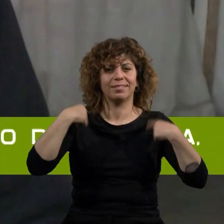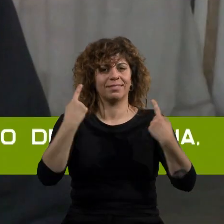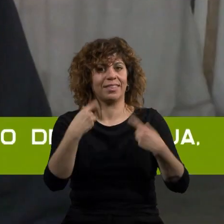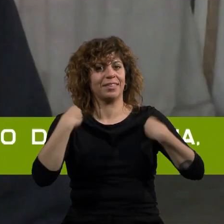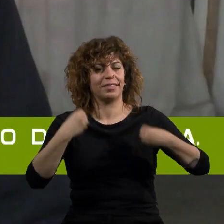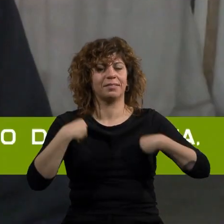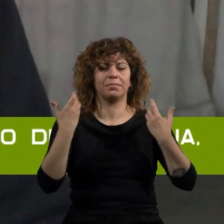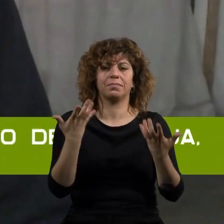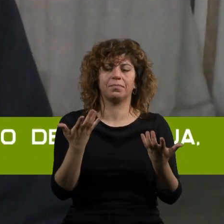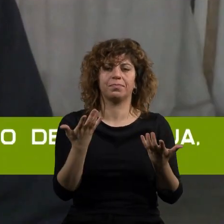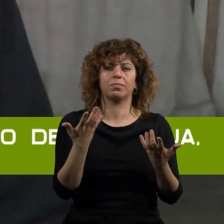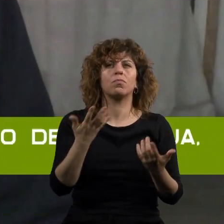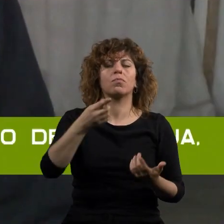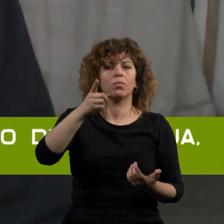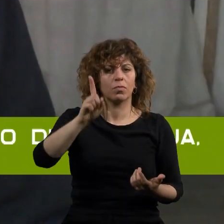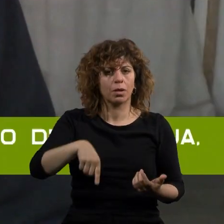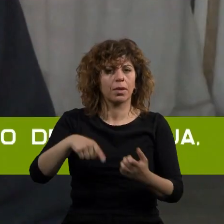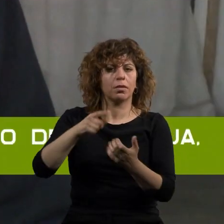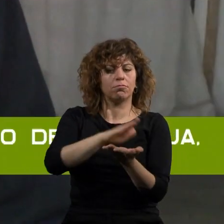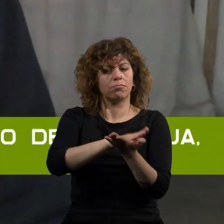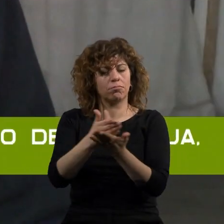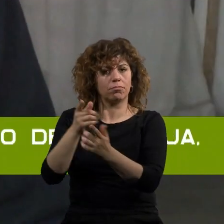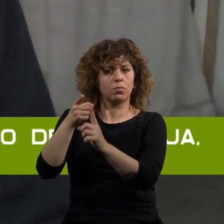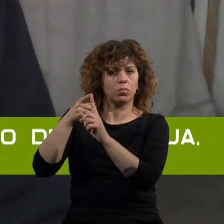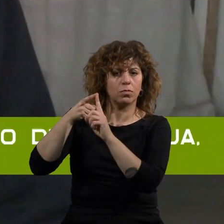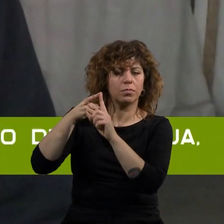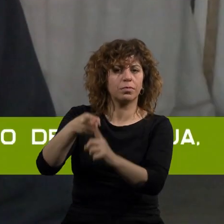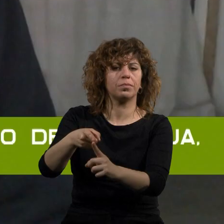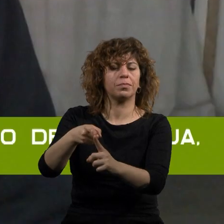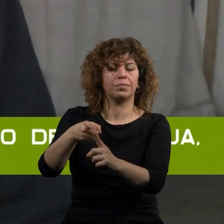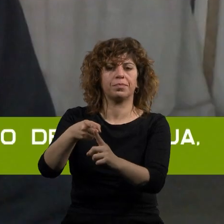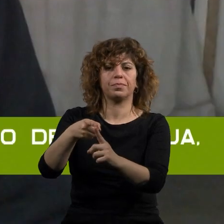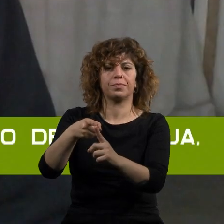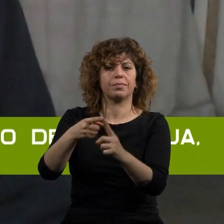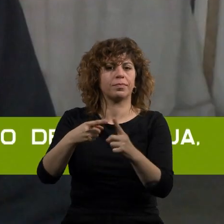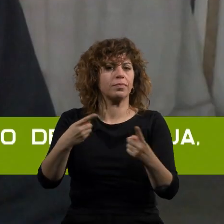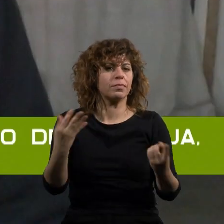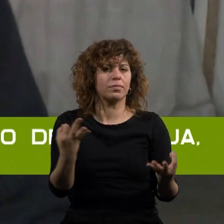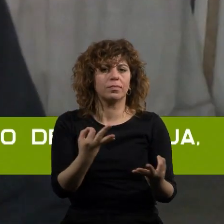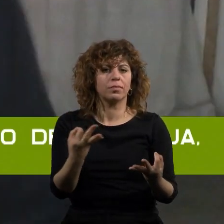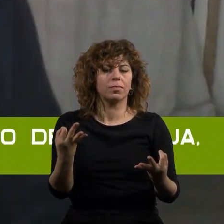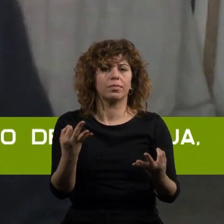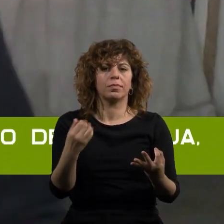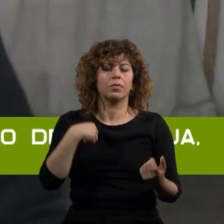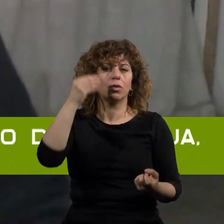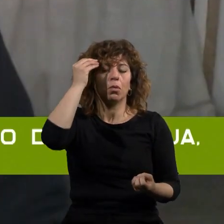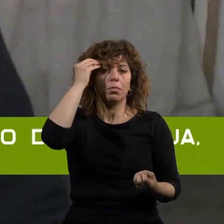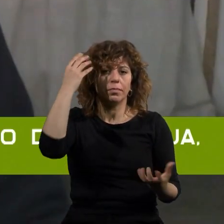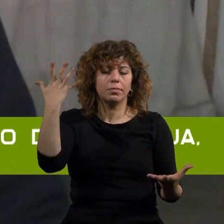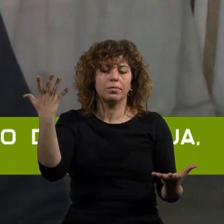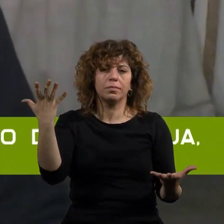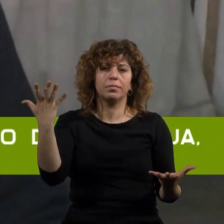que había una voluntad bastante importante en que yo creo que